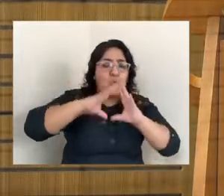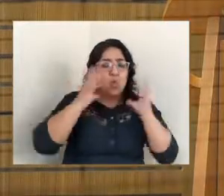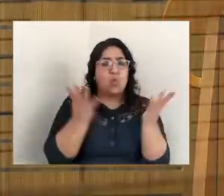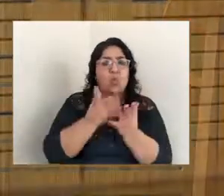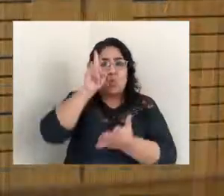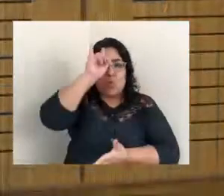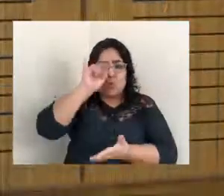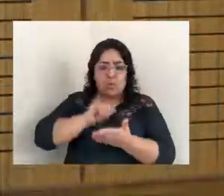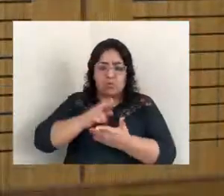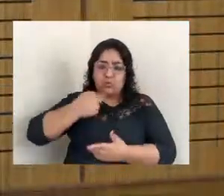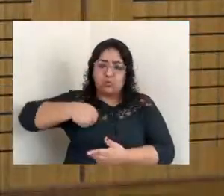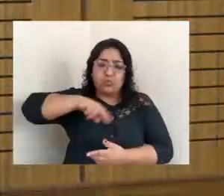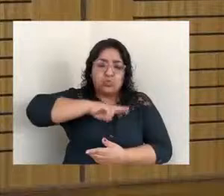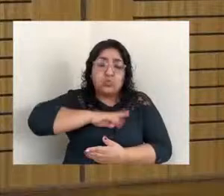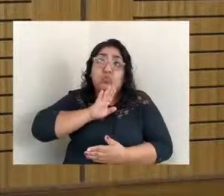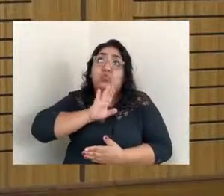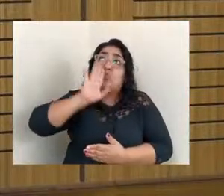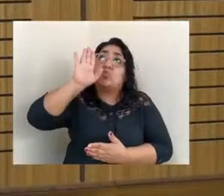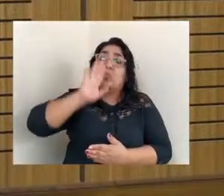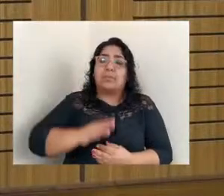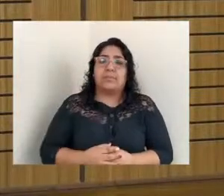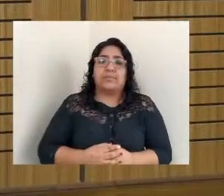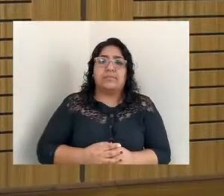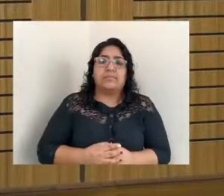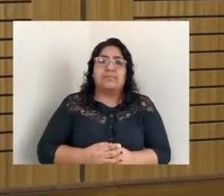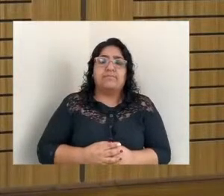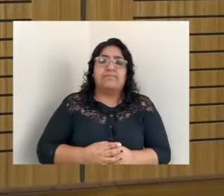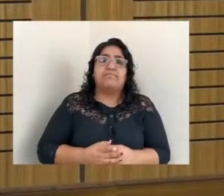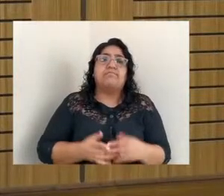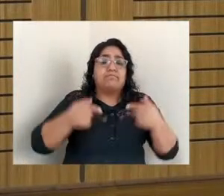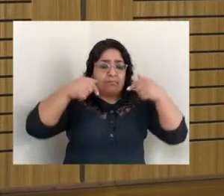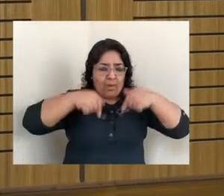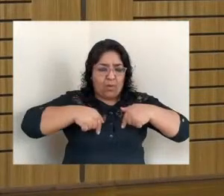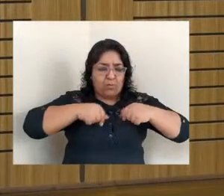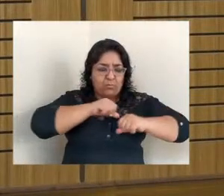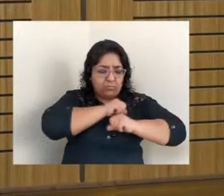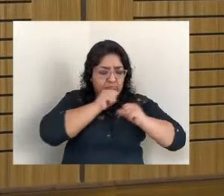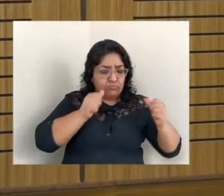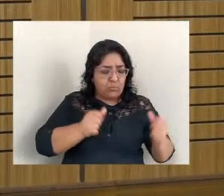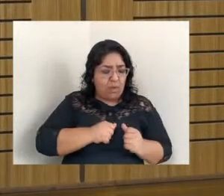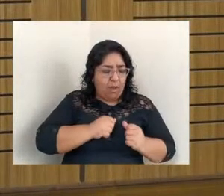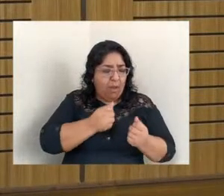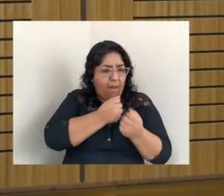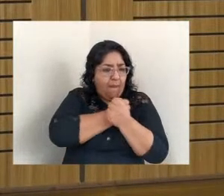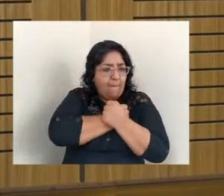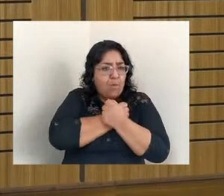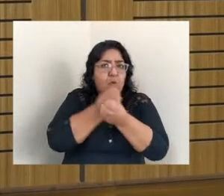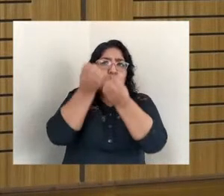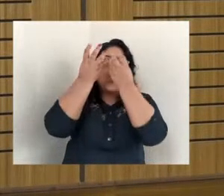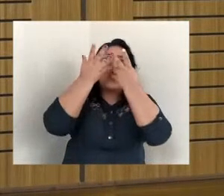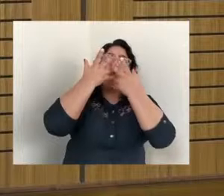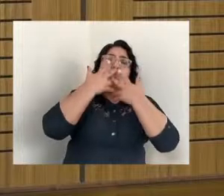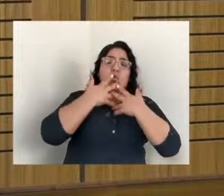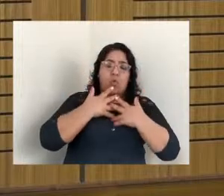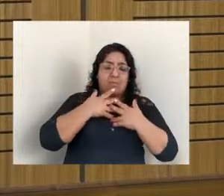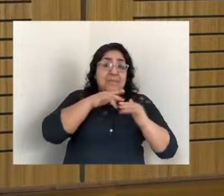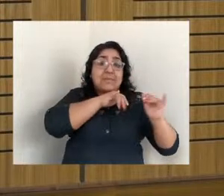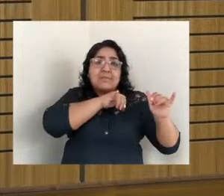somos tuyos. Llénanos ahora de tu amor, como lo hiciste con tu Hijo